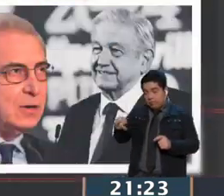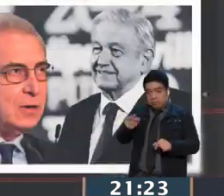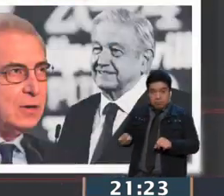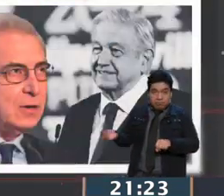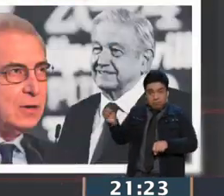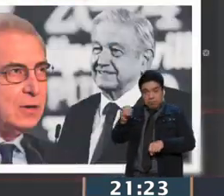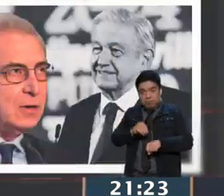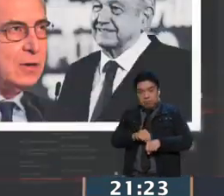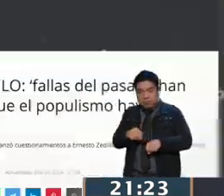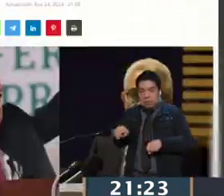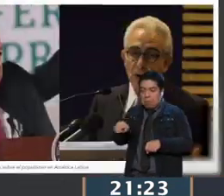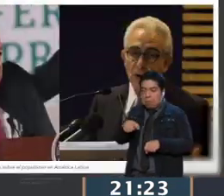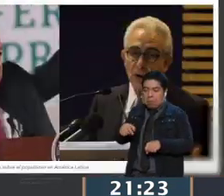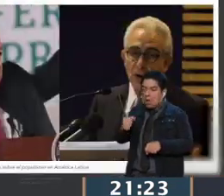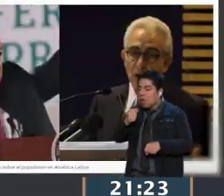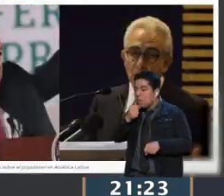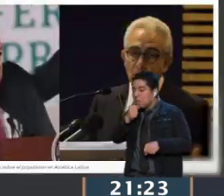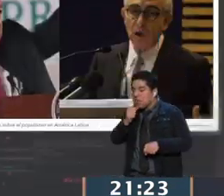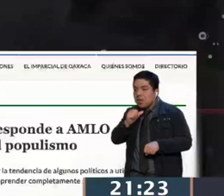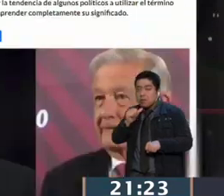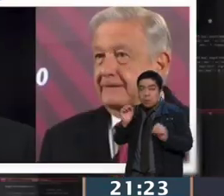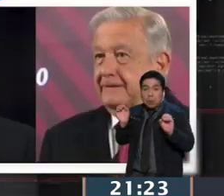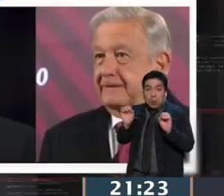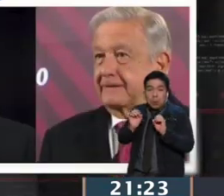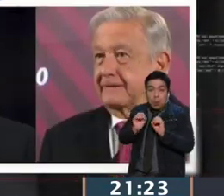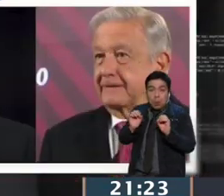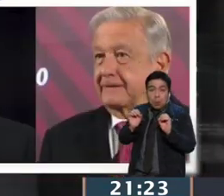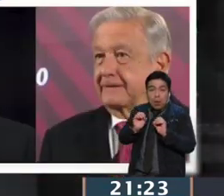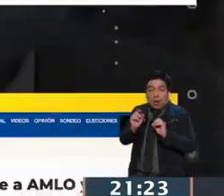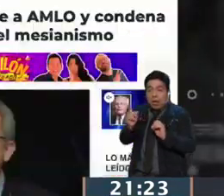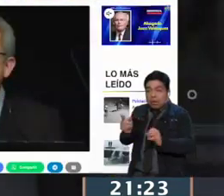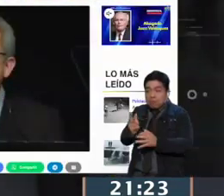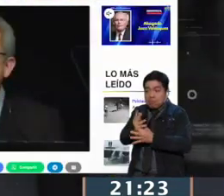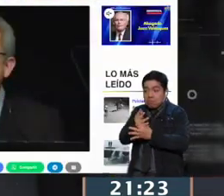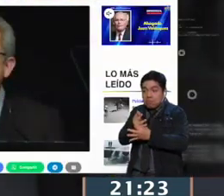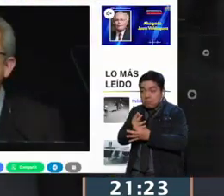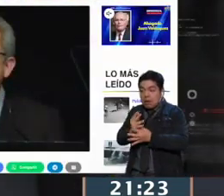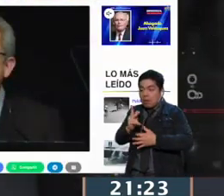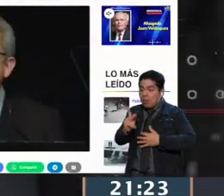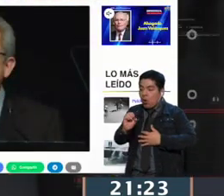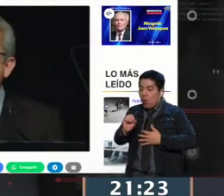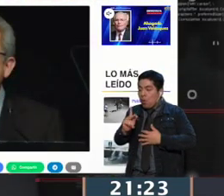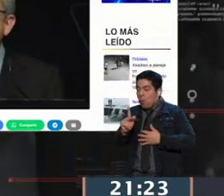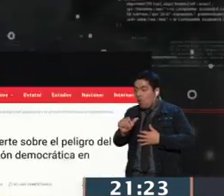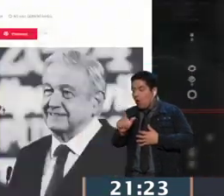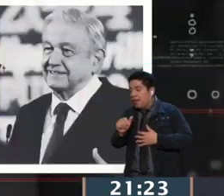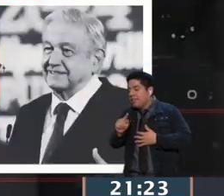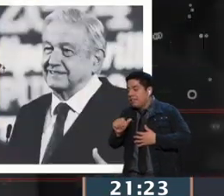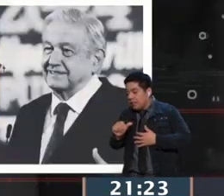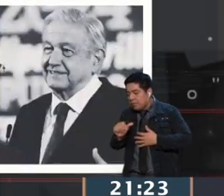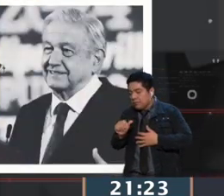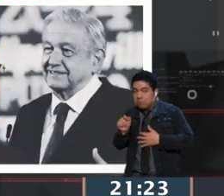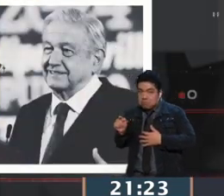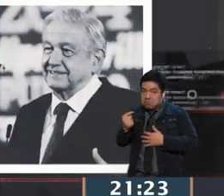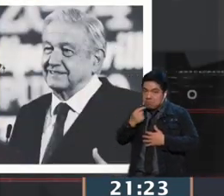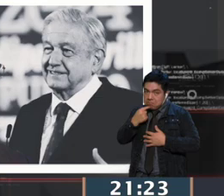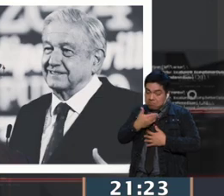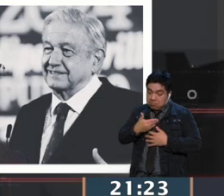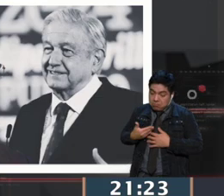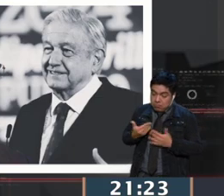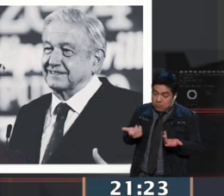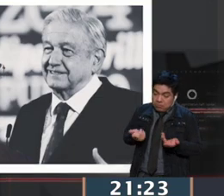Lo que no dijeron los comentaristas es que ellos han utilizado la palabra populista para referirse al presidente López Obrador